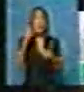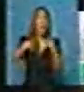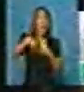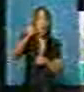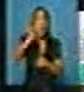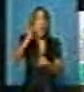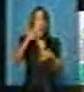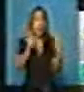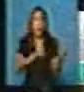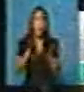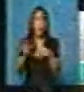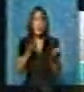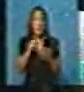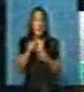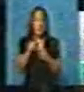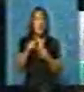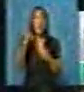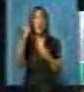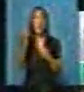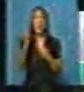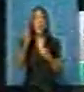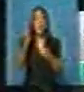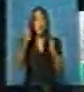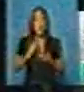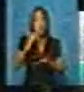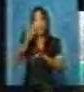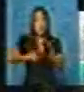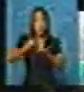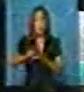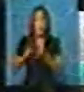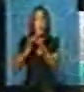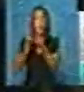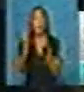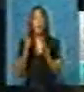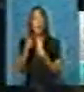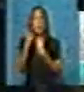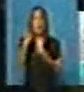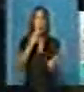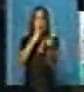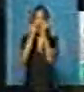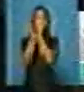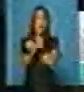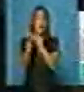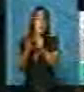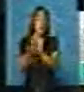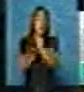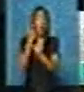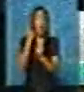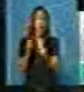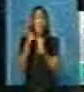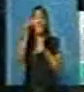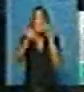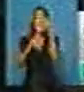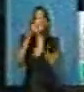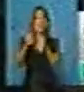viene, vamos a hacer las distintas presentaciones para que se ratifique lo que haya sucedido en estas